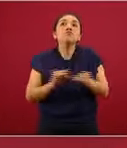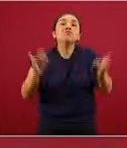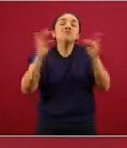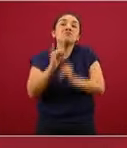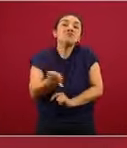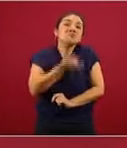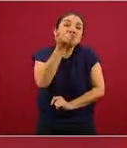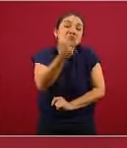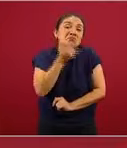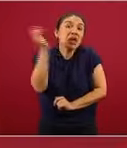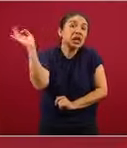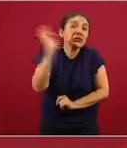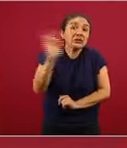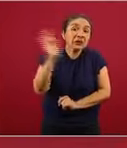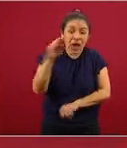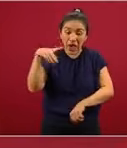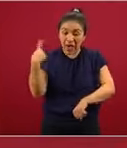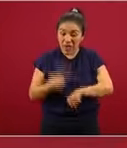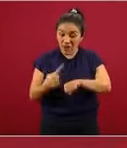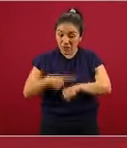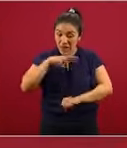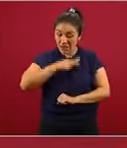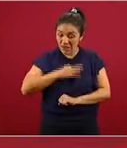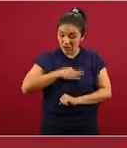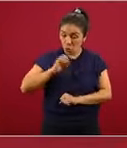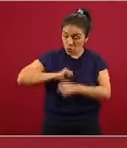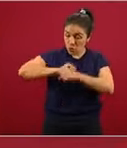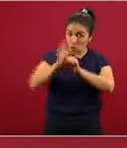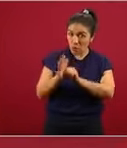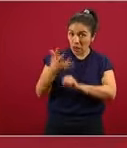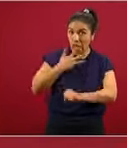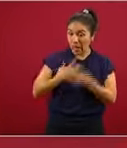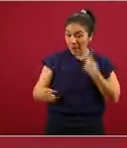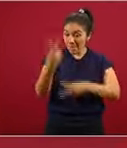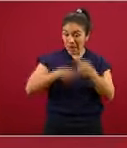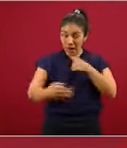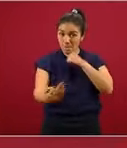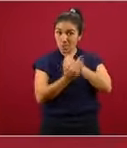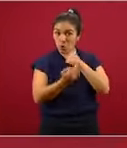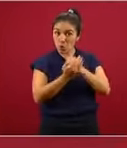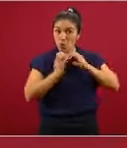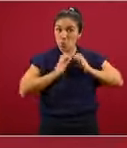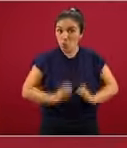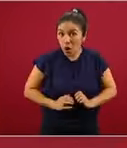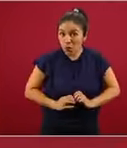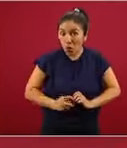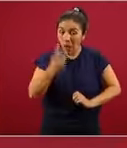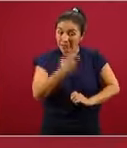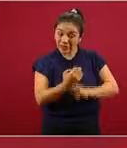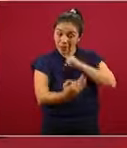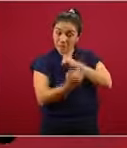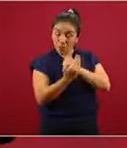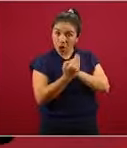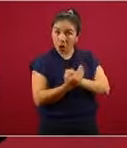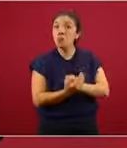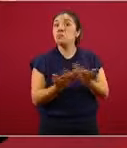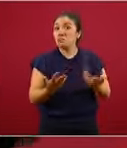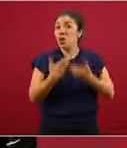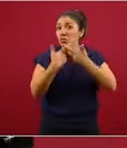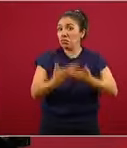solo sí, la infección por COVID genera inmunidad, y sí y solo sí esa inmunidad es de